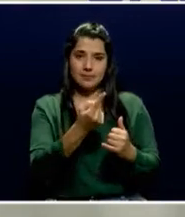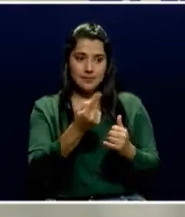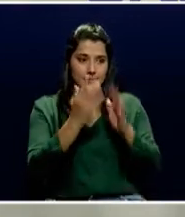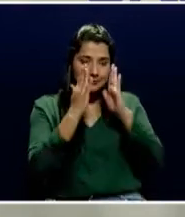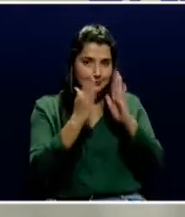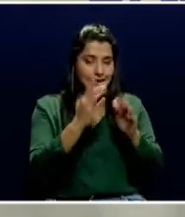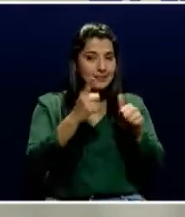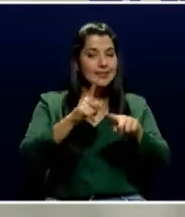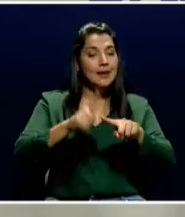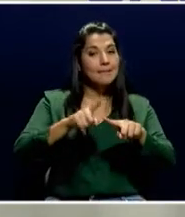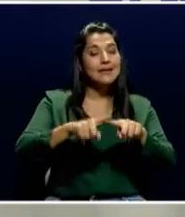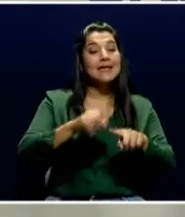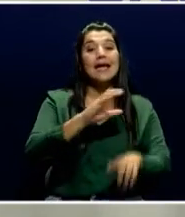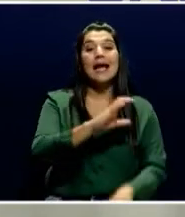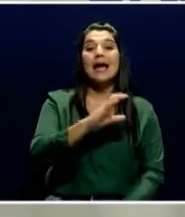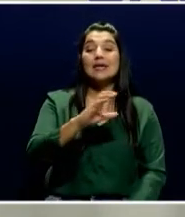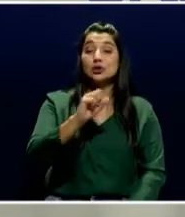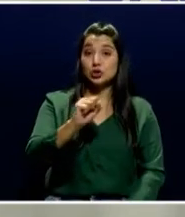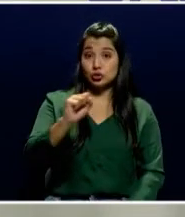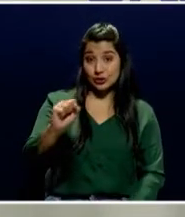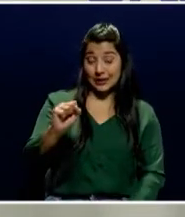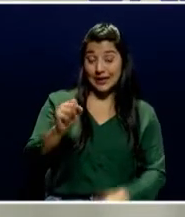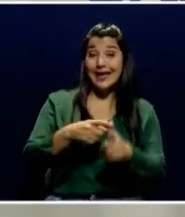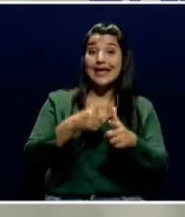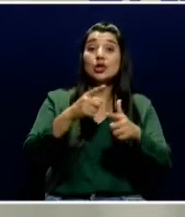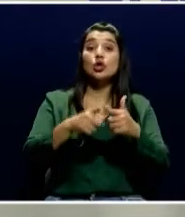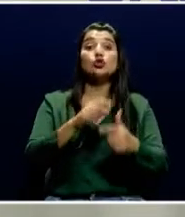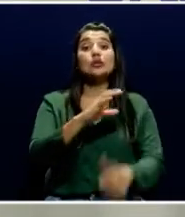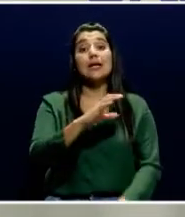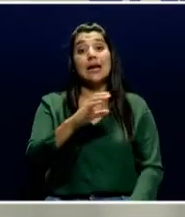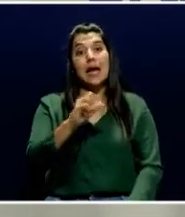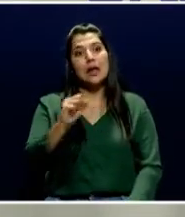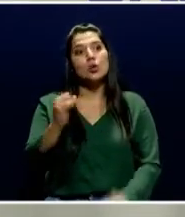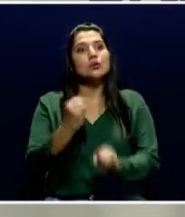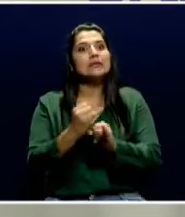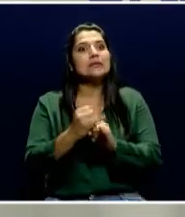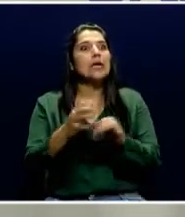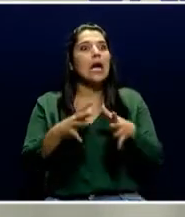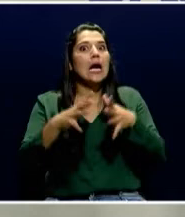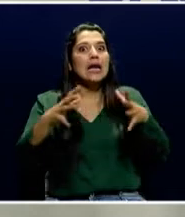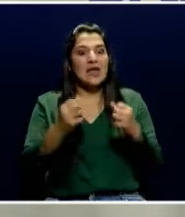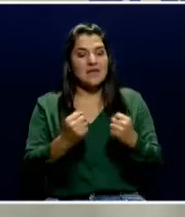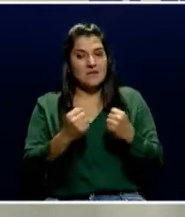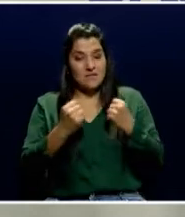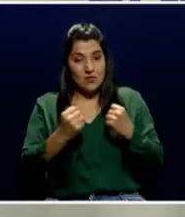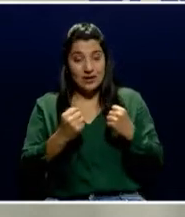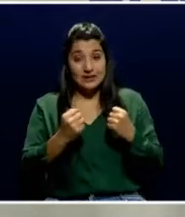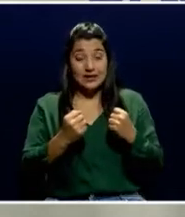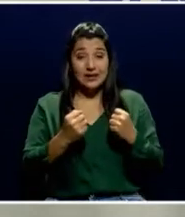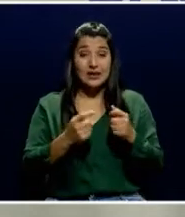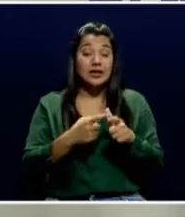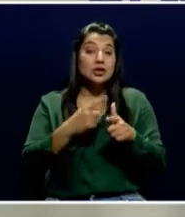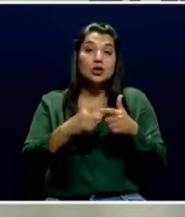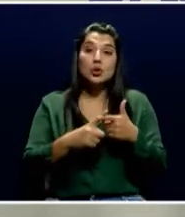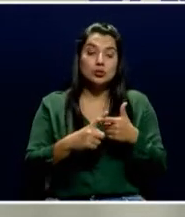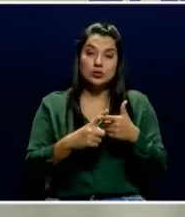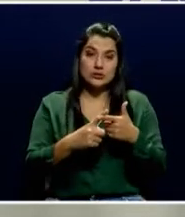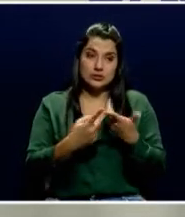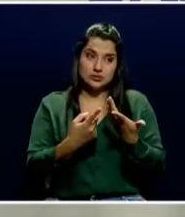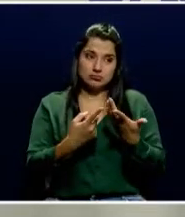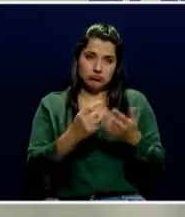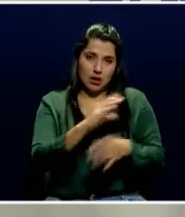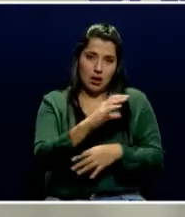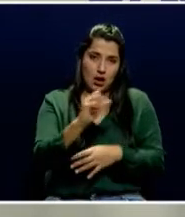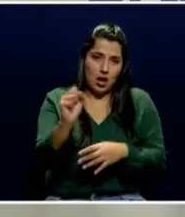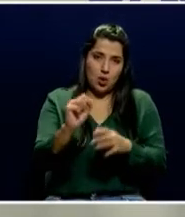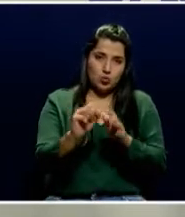Social, la Caja como tal, por ser una institución tan grande, tan fuerte, tan robusta, prácticamente ejemplo a nivel